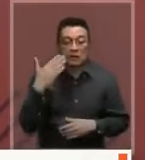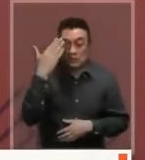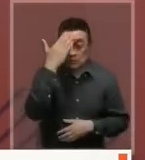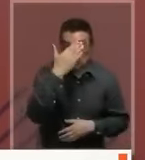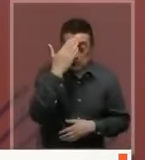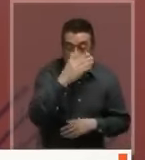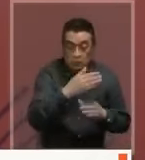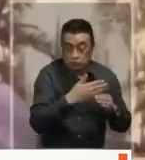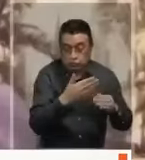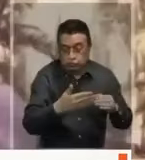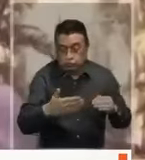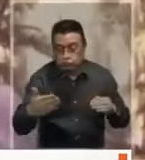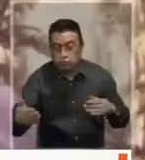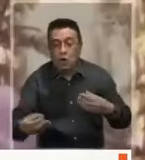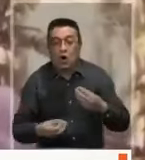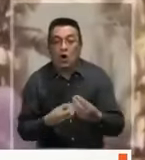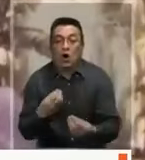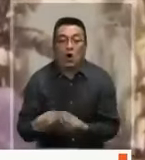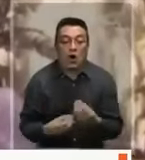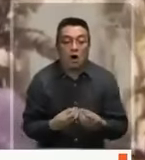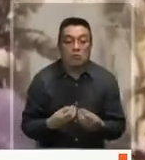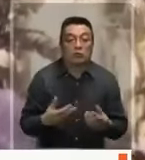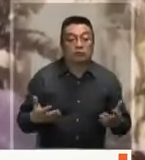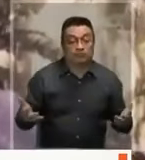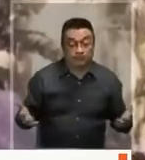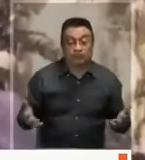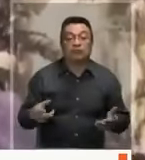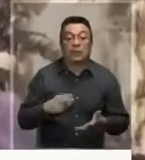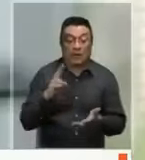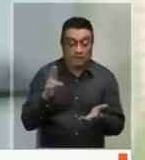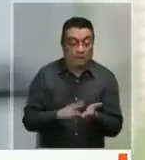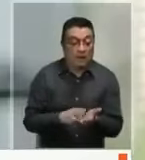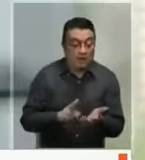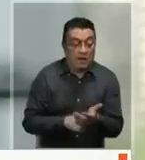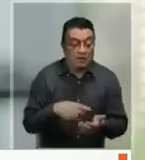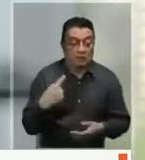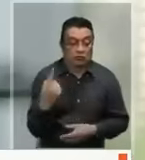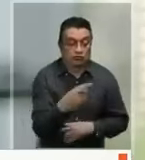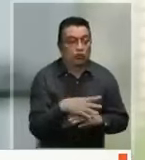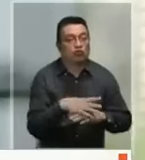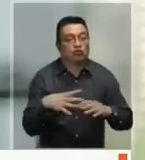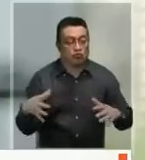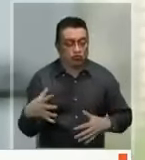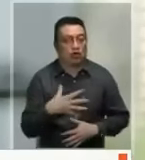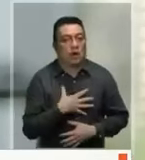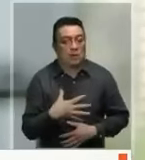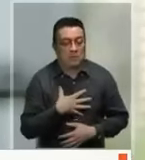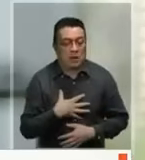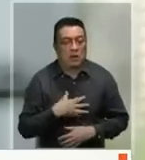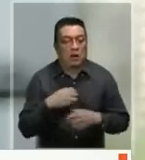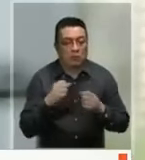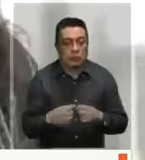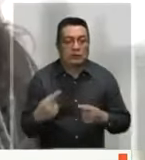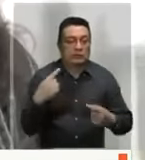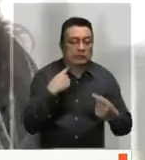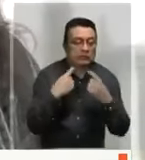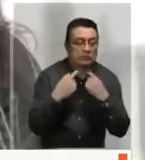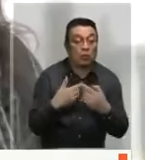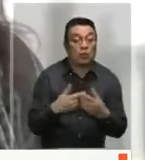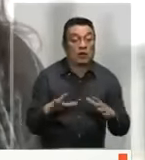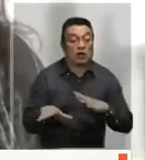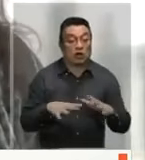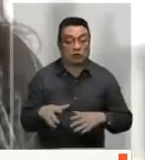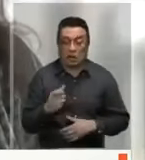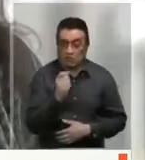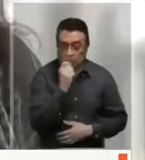ido todo esto avanzando y efectivamente estamos muy temerosos de que les pueda suceder cualquier cosa, ¿no?